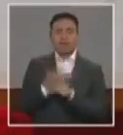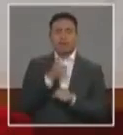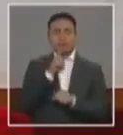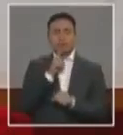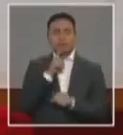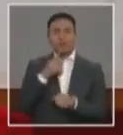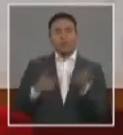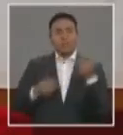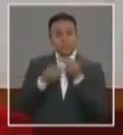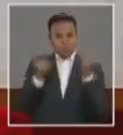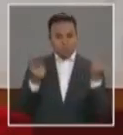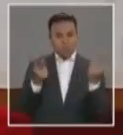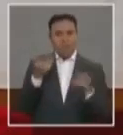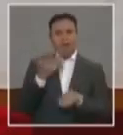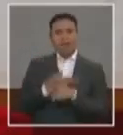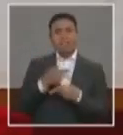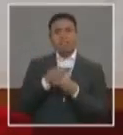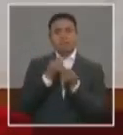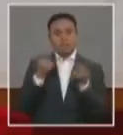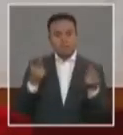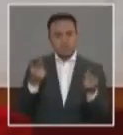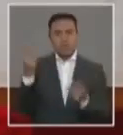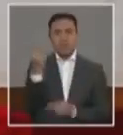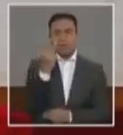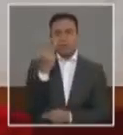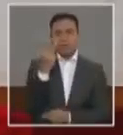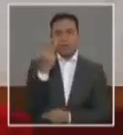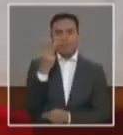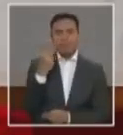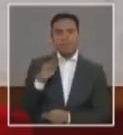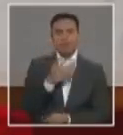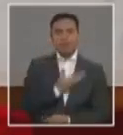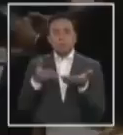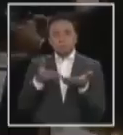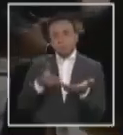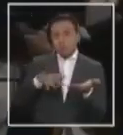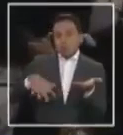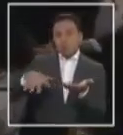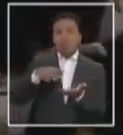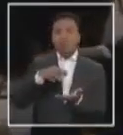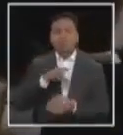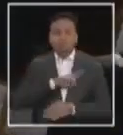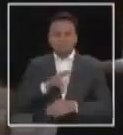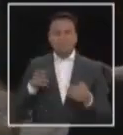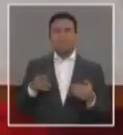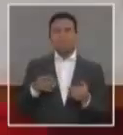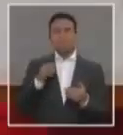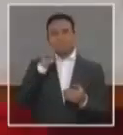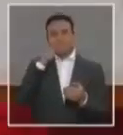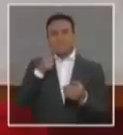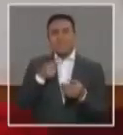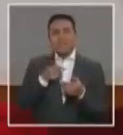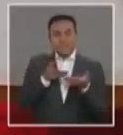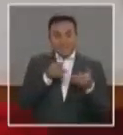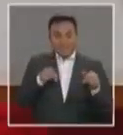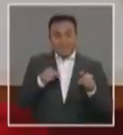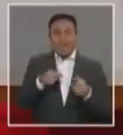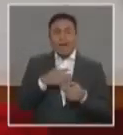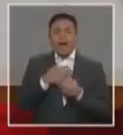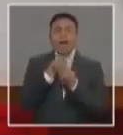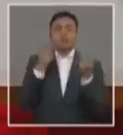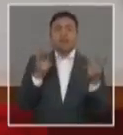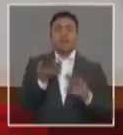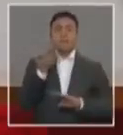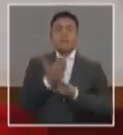eh medidas Digamos como los periféricos como eh el tranvía Yo soy de de tranvía En ese sentido porque